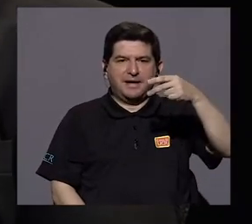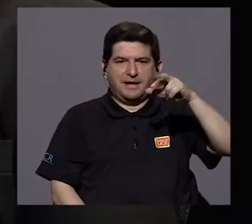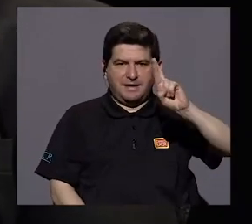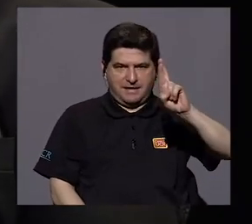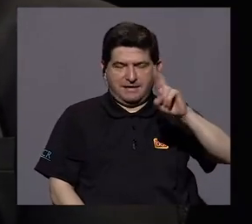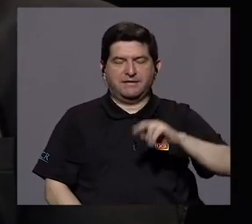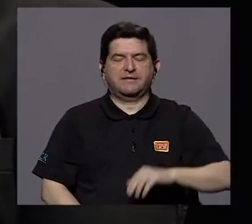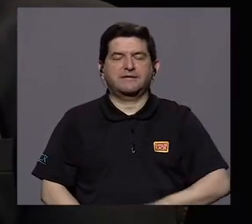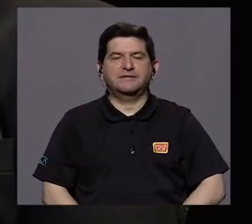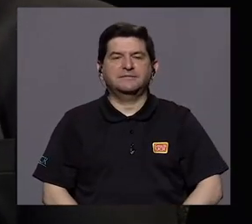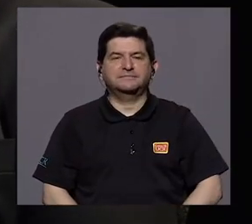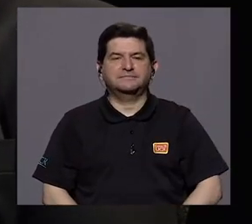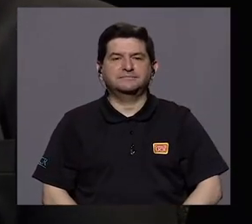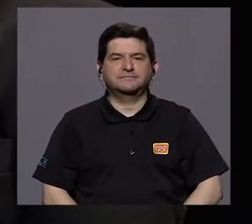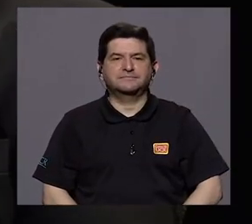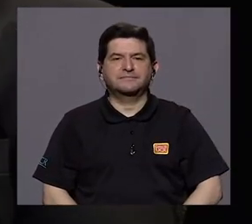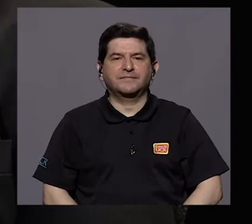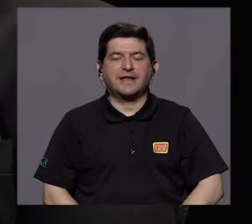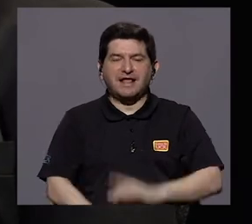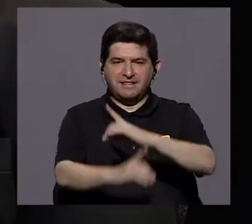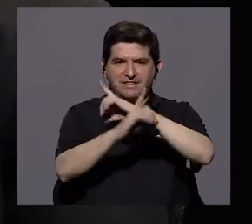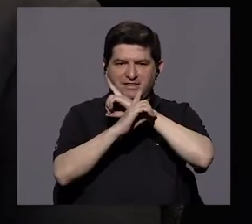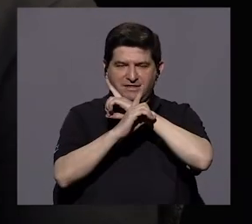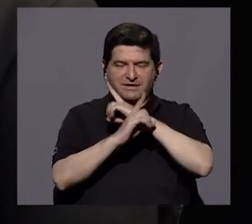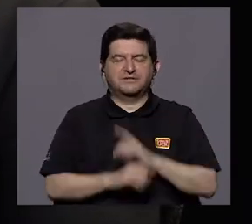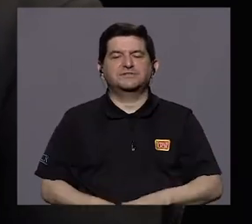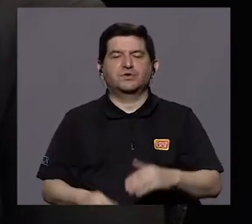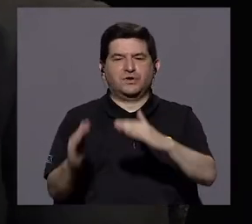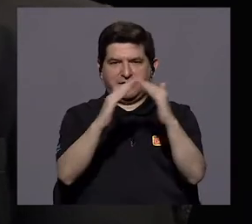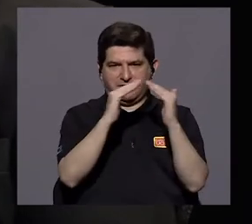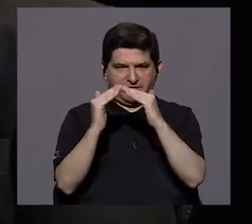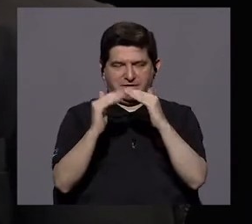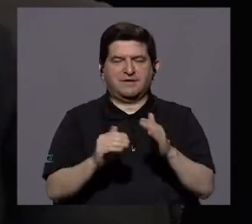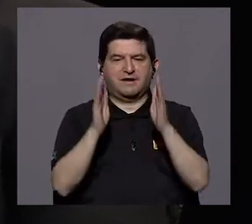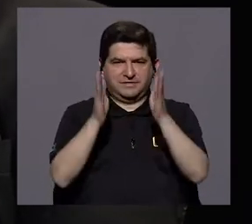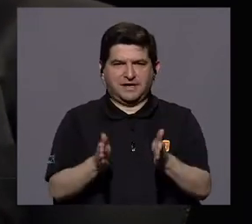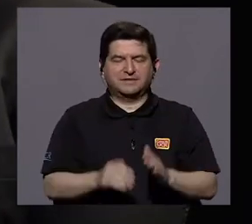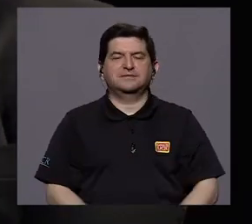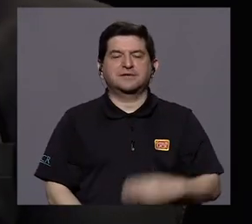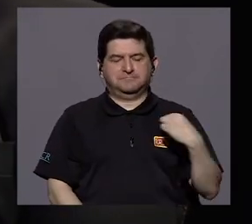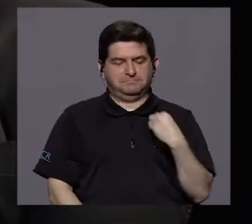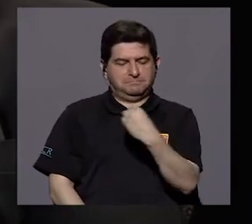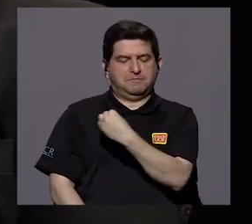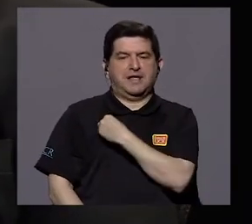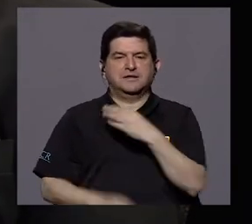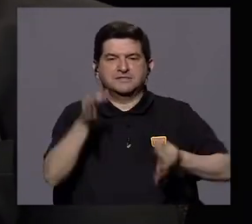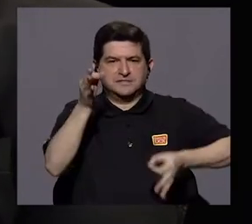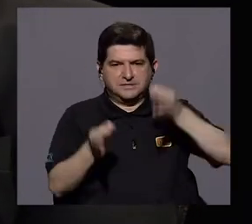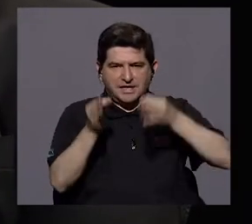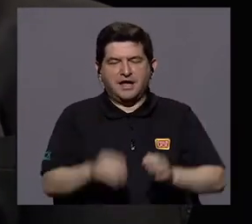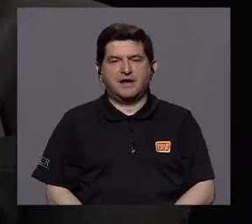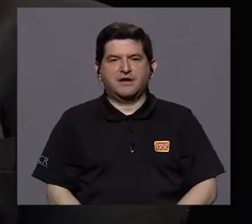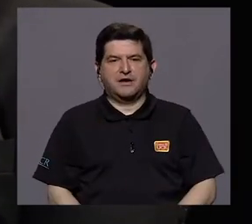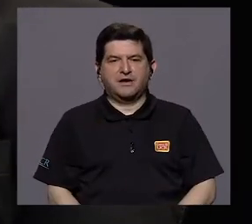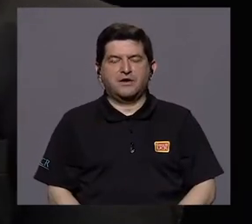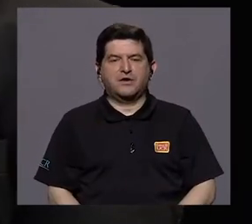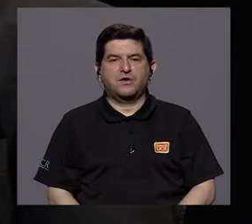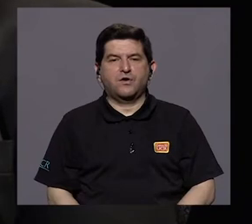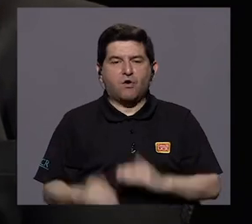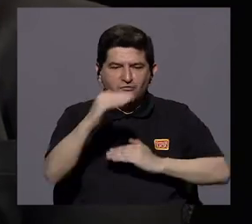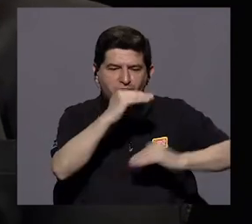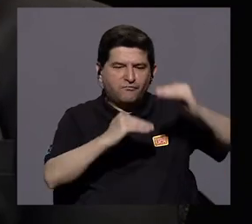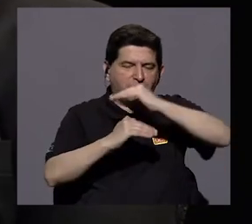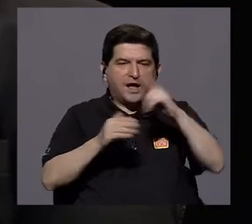Procuraduría General de la República, la Defensoría de los Habitantes, el Ministerio de Justicia, uh-huh. la Facultad